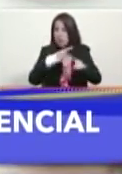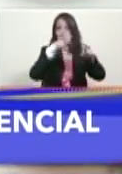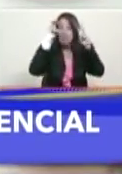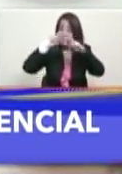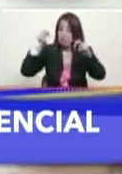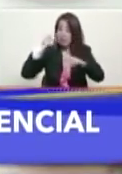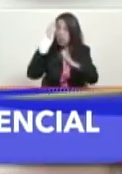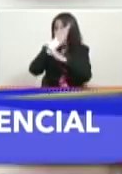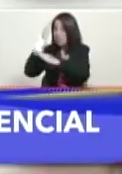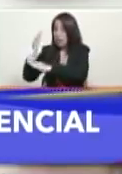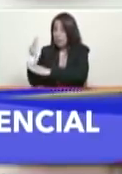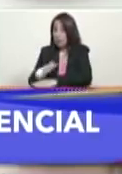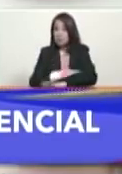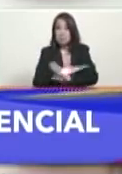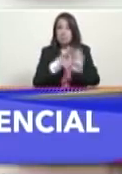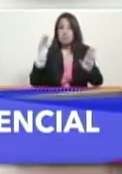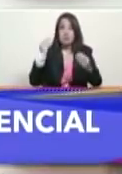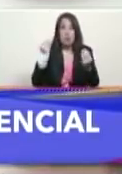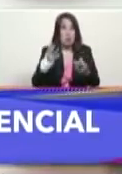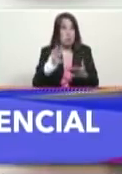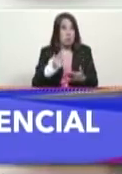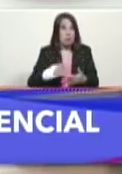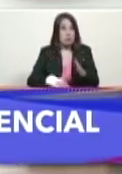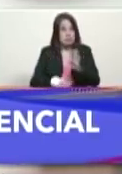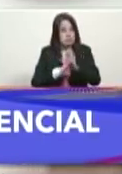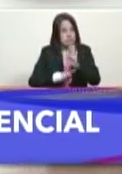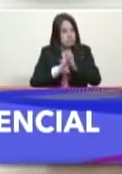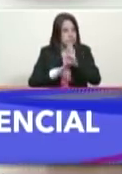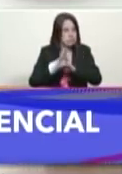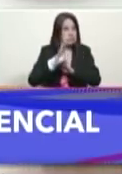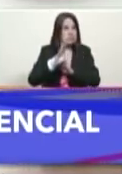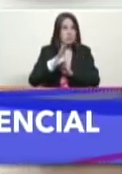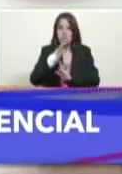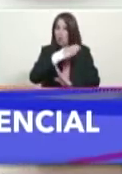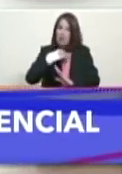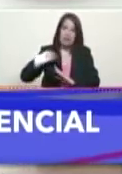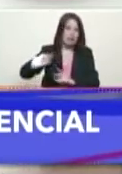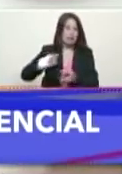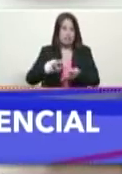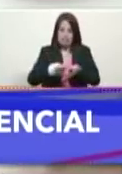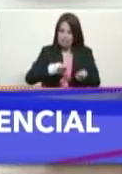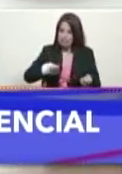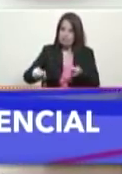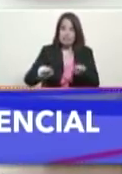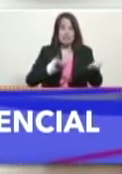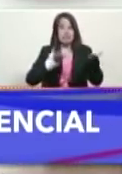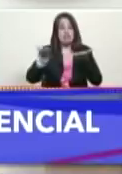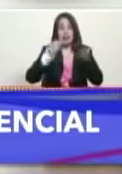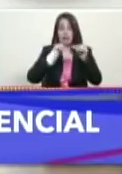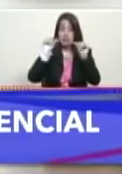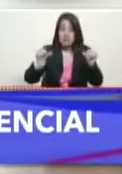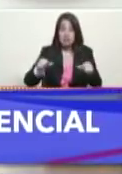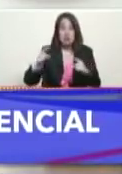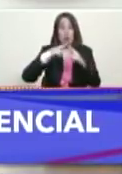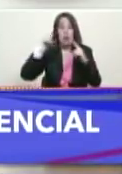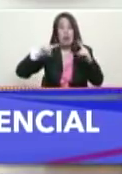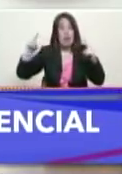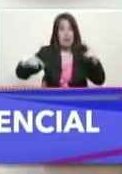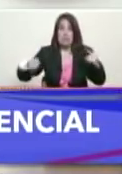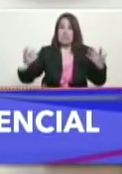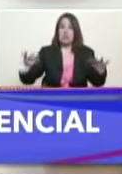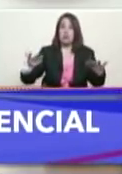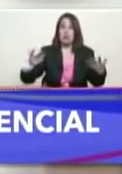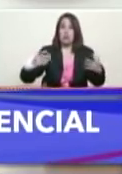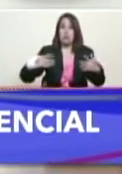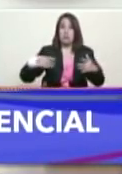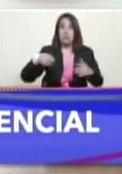anulando. Y así estuvieron. No querían que hubiera servicio eléctrico para llevar el